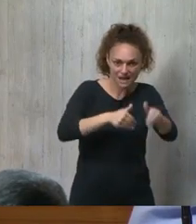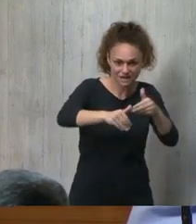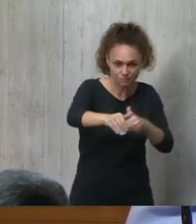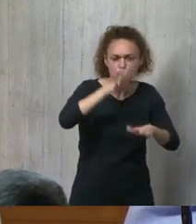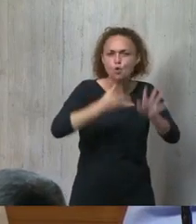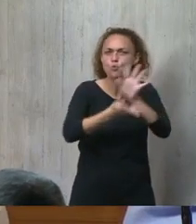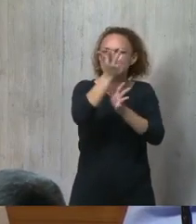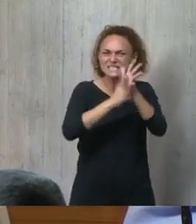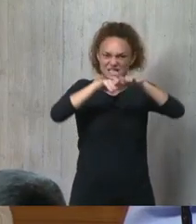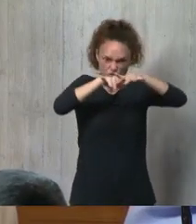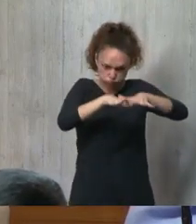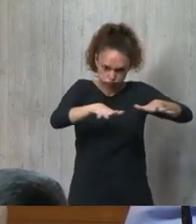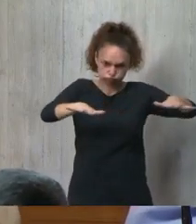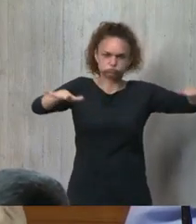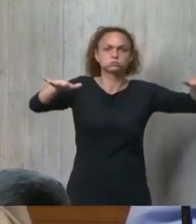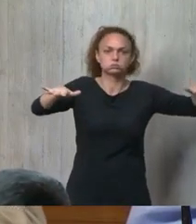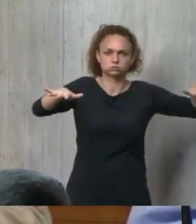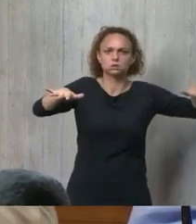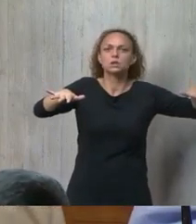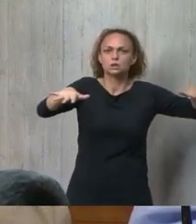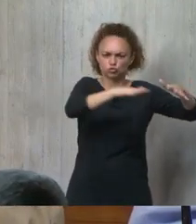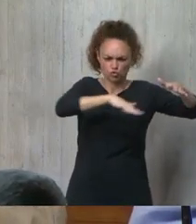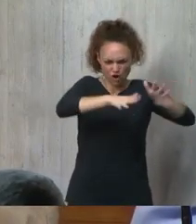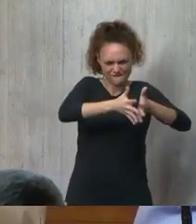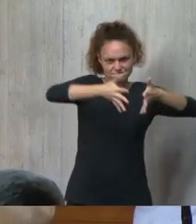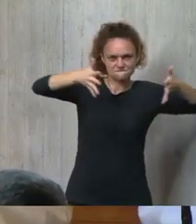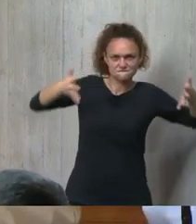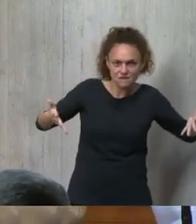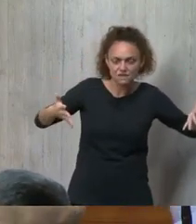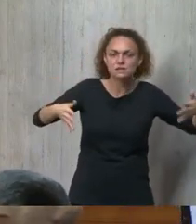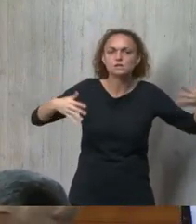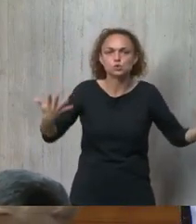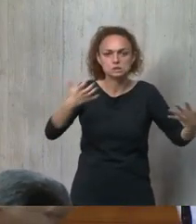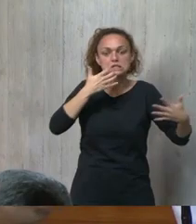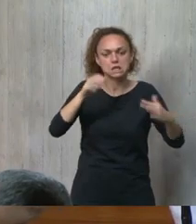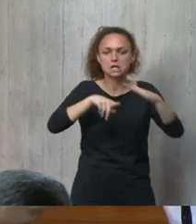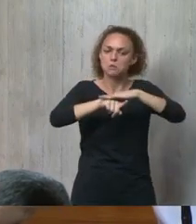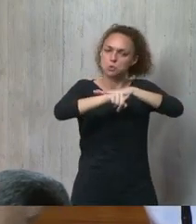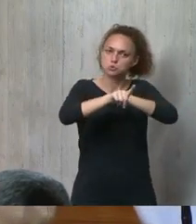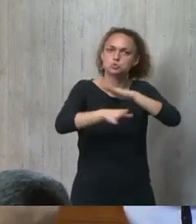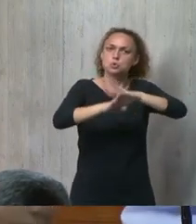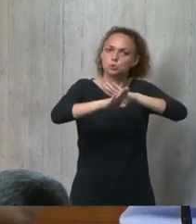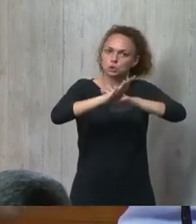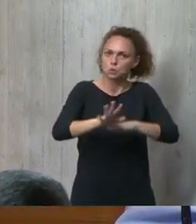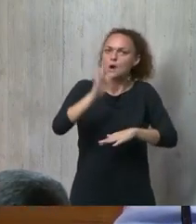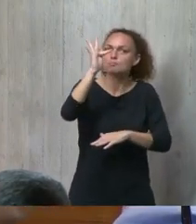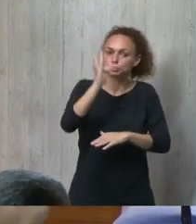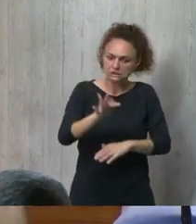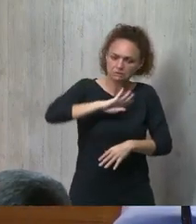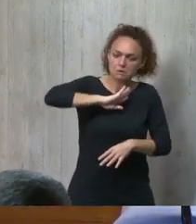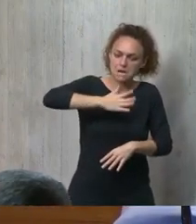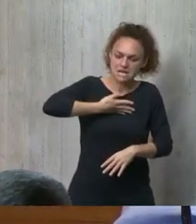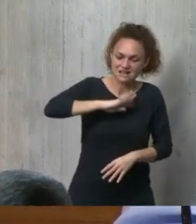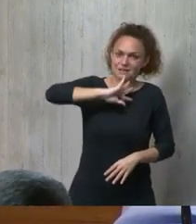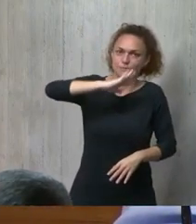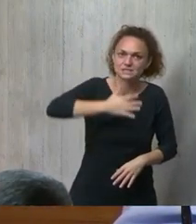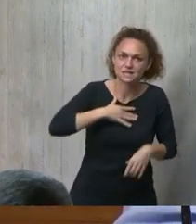extenso en el que es muy probable que, si evoluciona favorablemente a partir del día de mañana o pasado, luego pueden ir